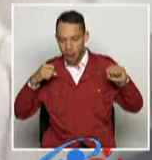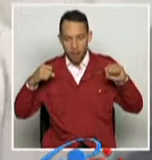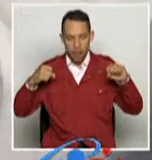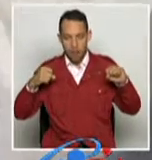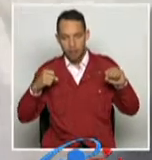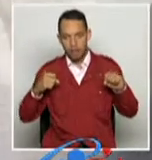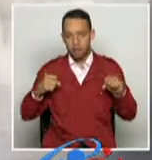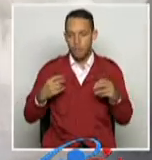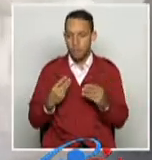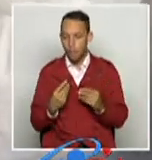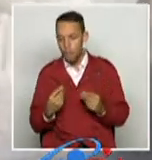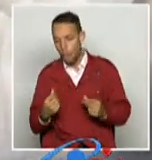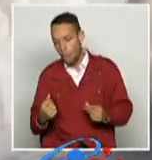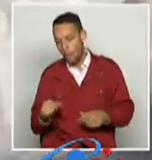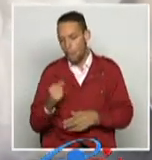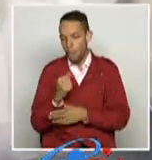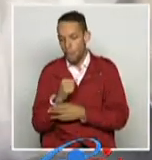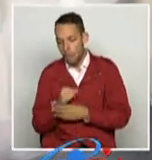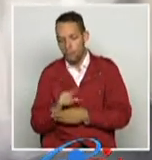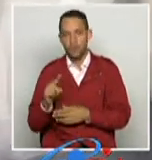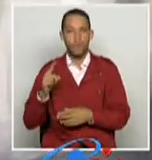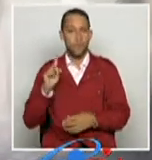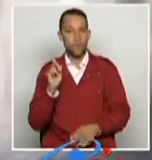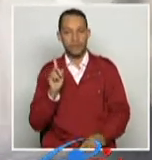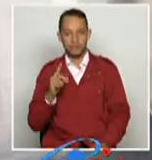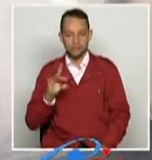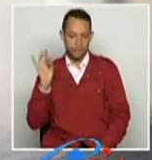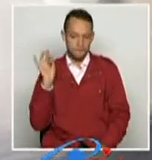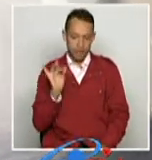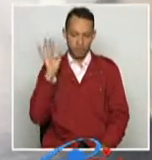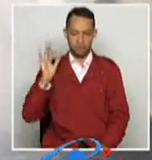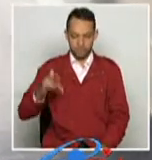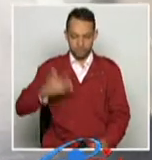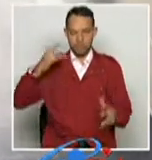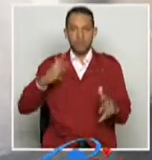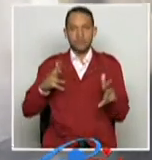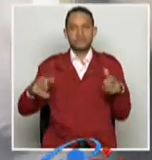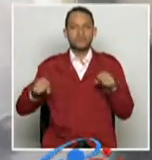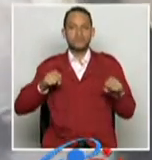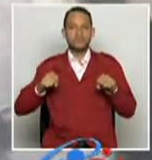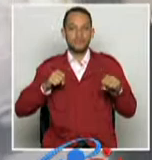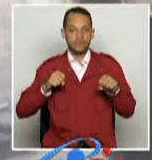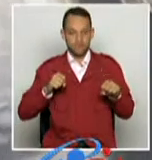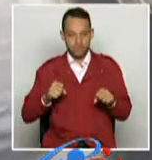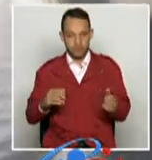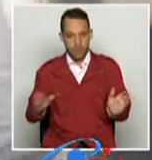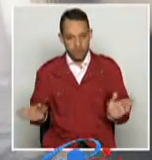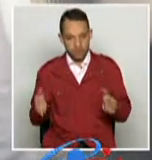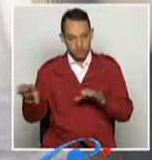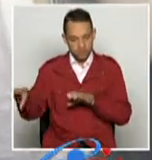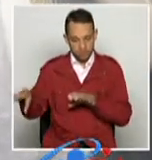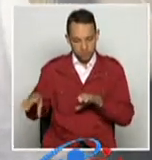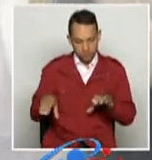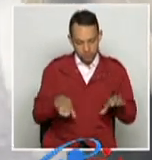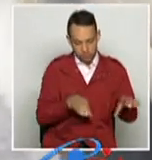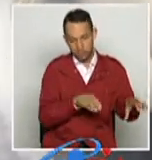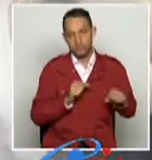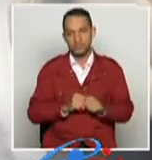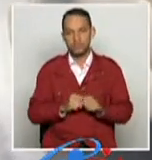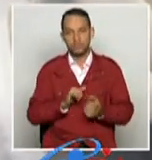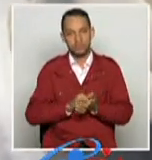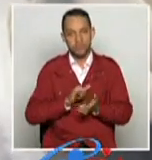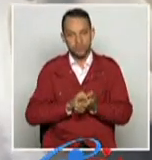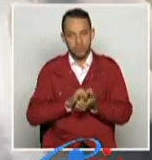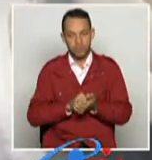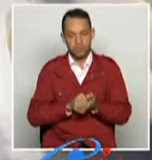es calor, es fuego, es temperamento también. Lo que vamos a hacer es calentar y lo que